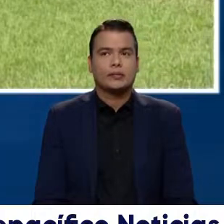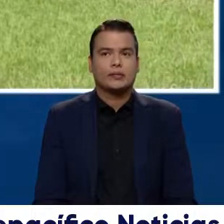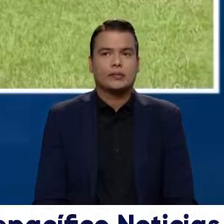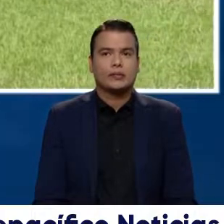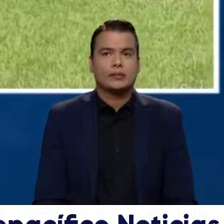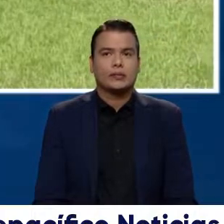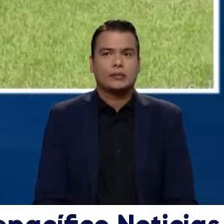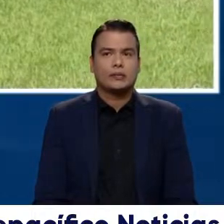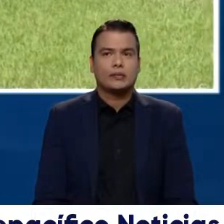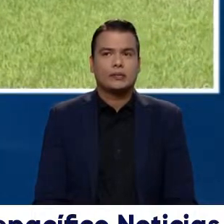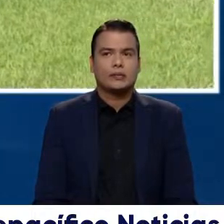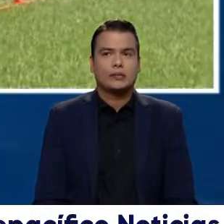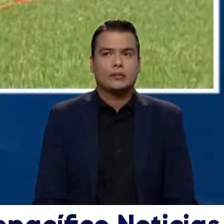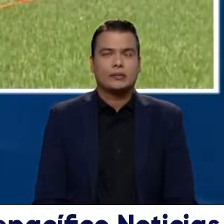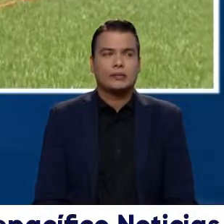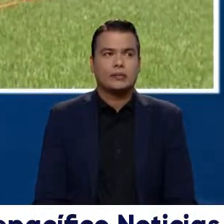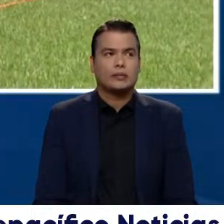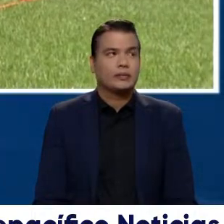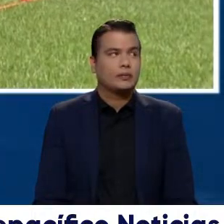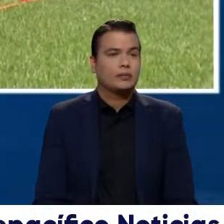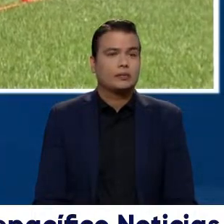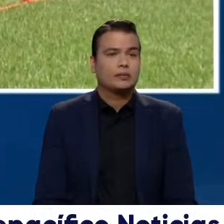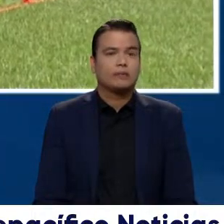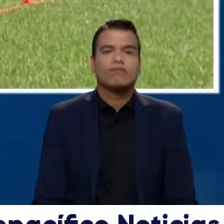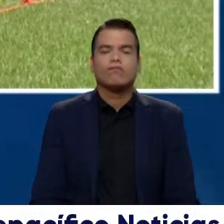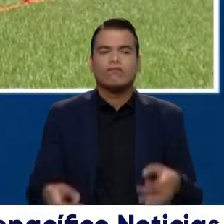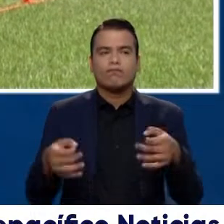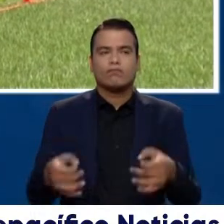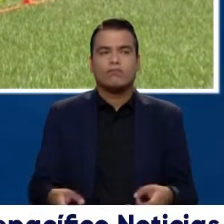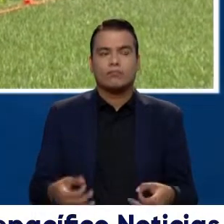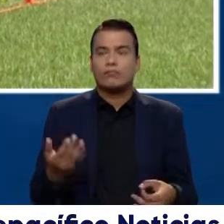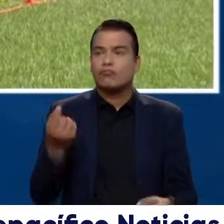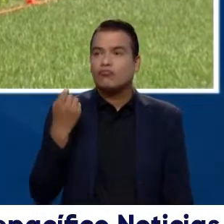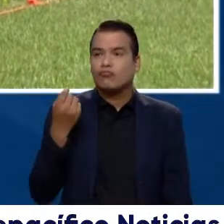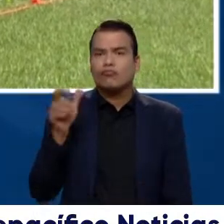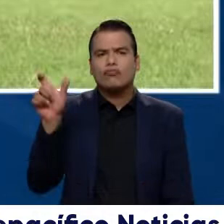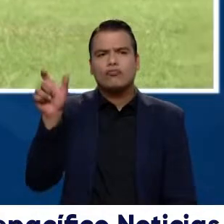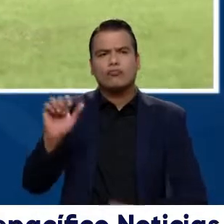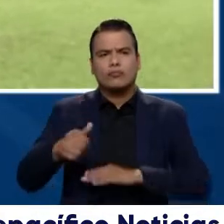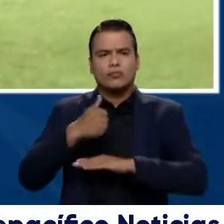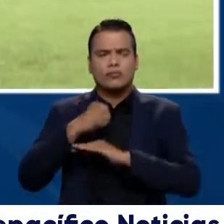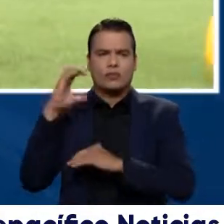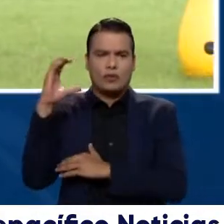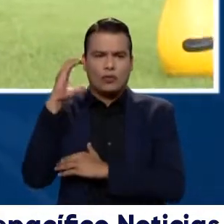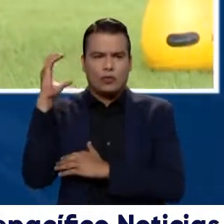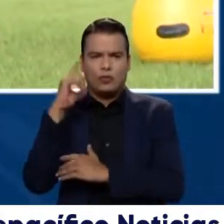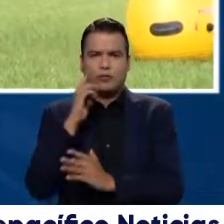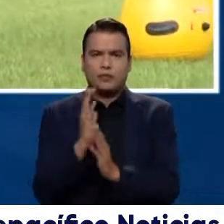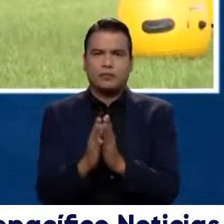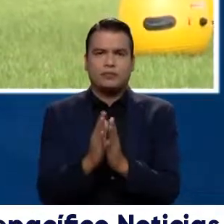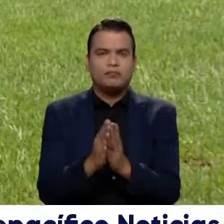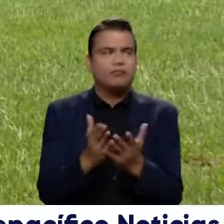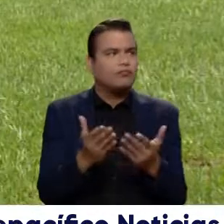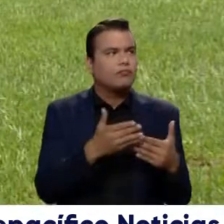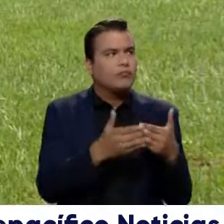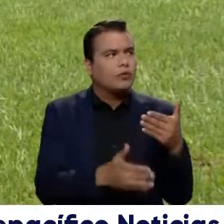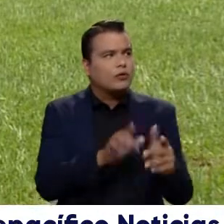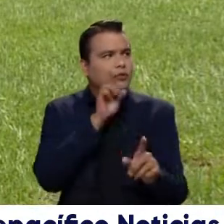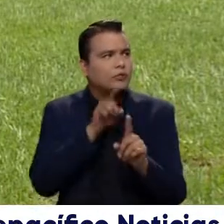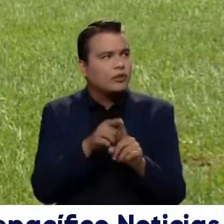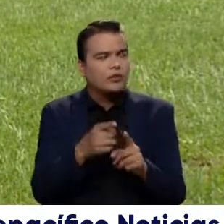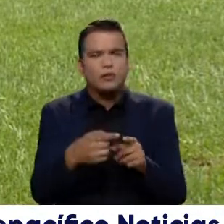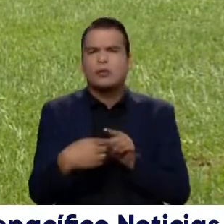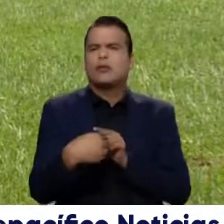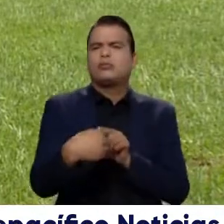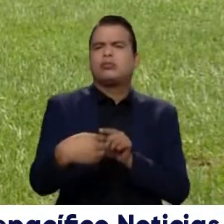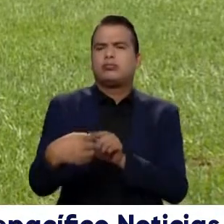Abadía luego de recuperarse del COVID-19. En rueda de prensa, el entrenador expresó cuál será la clave para contrarrestar el ataque